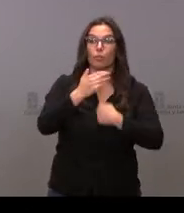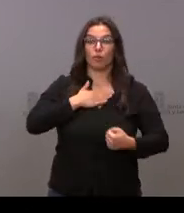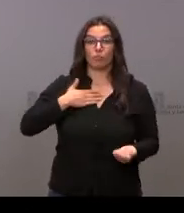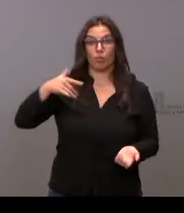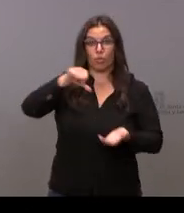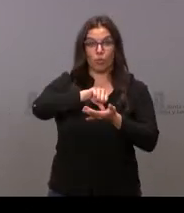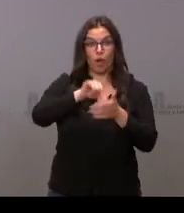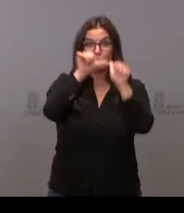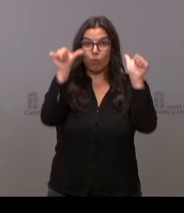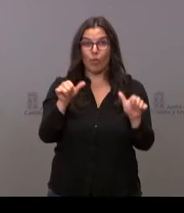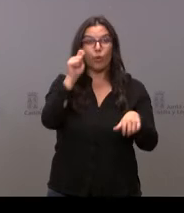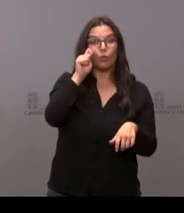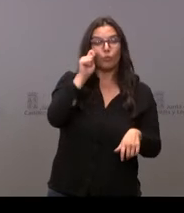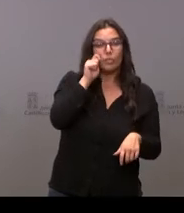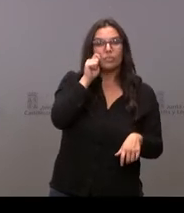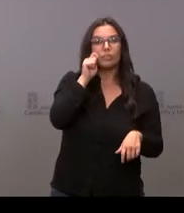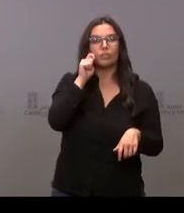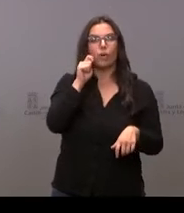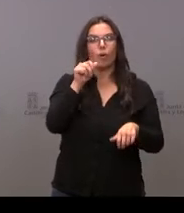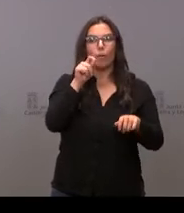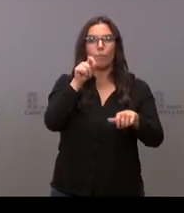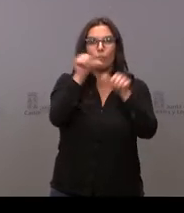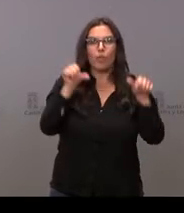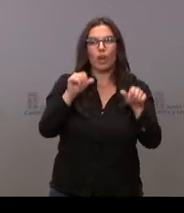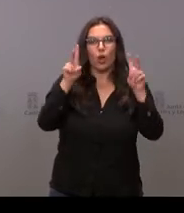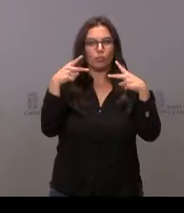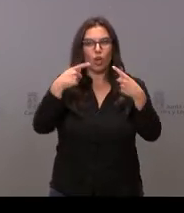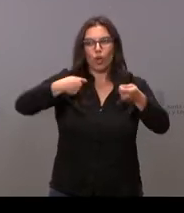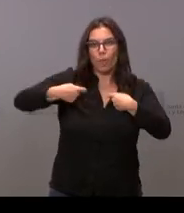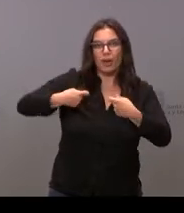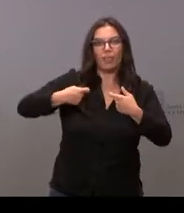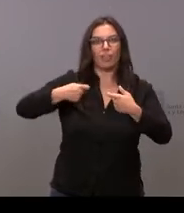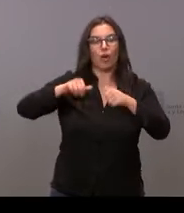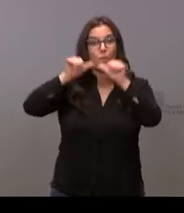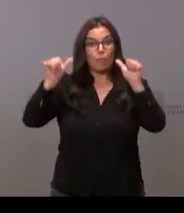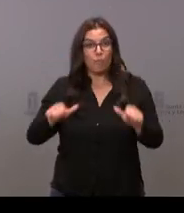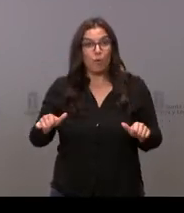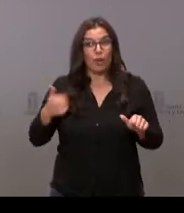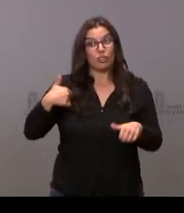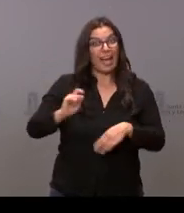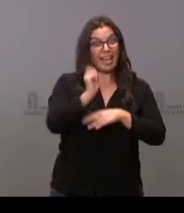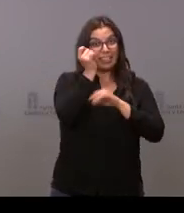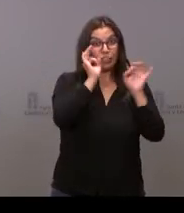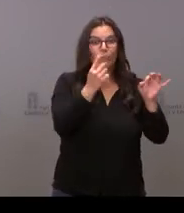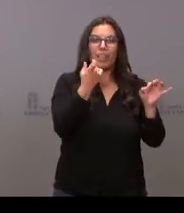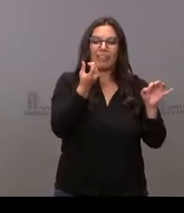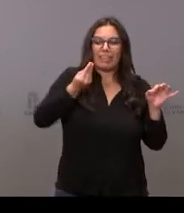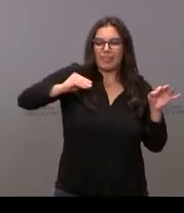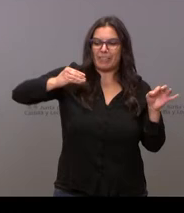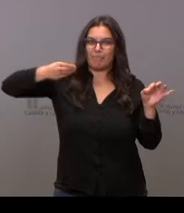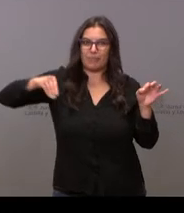ciudad es el modelo turístico sin modelo hosteleros el modelo del comercio es un modelo que ya es de éxito pero que necesita